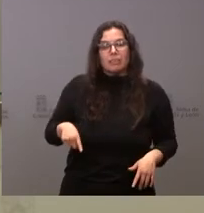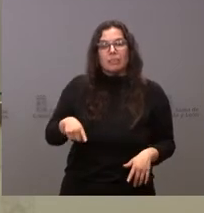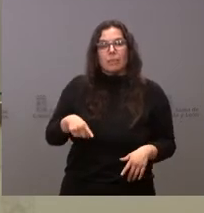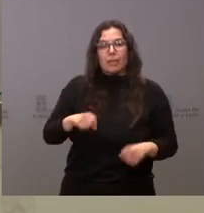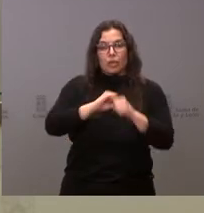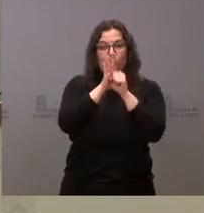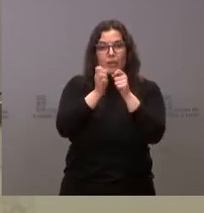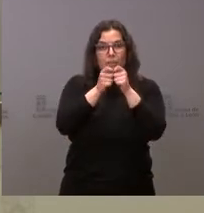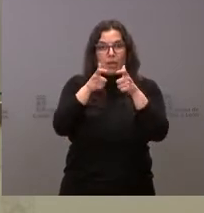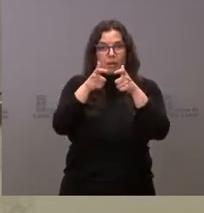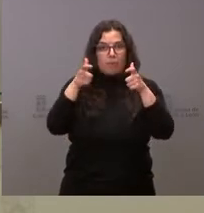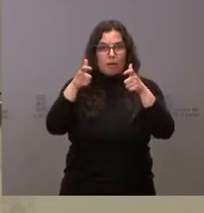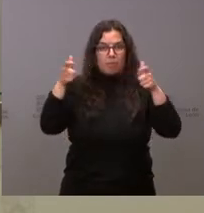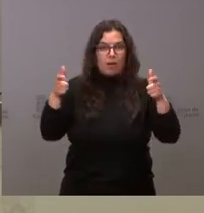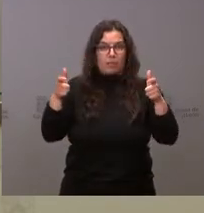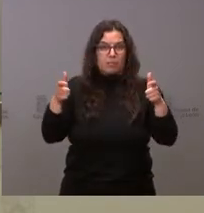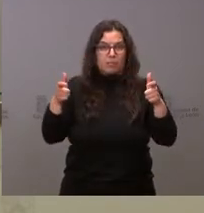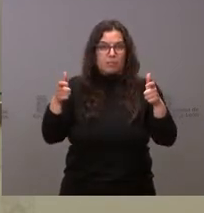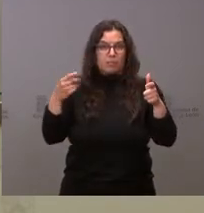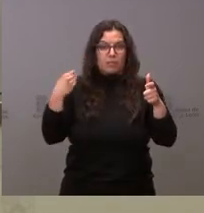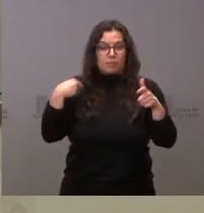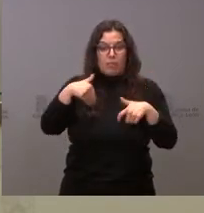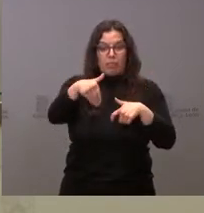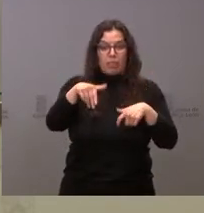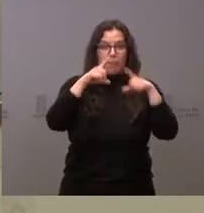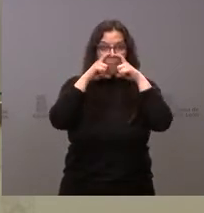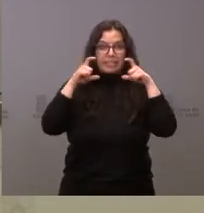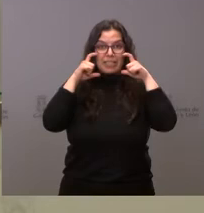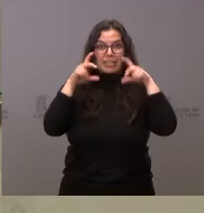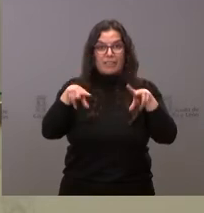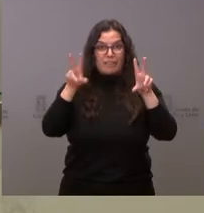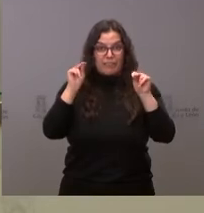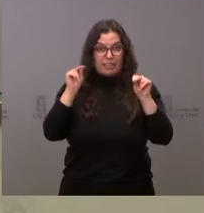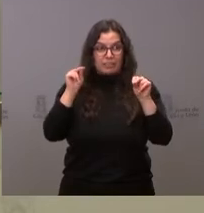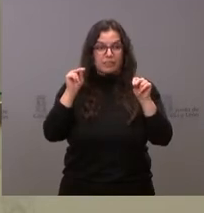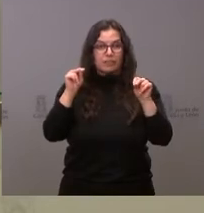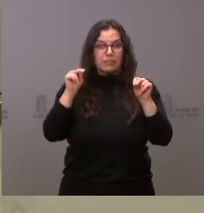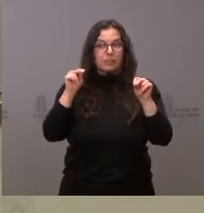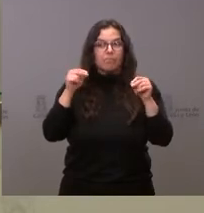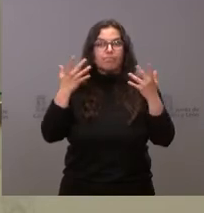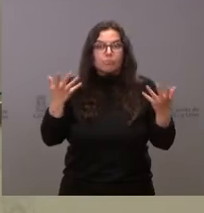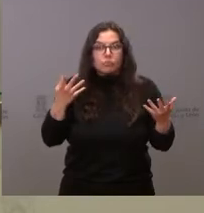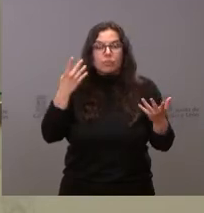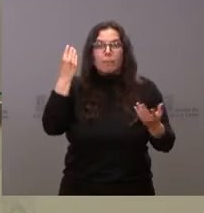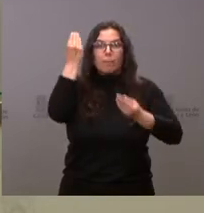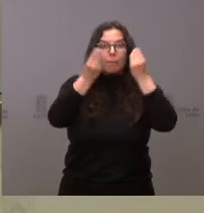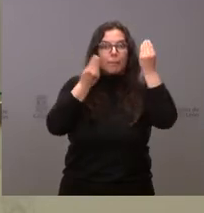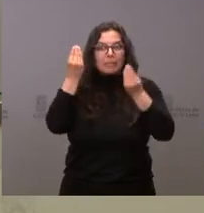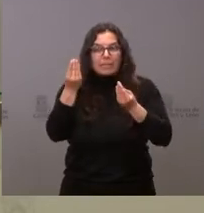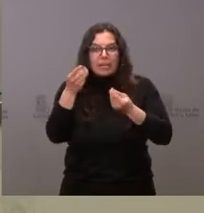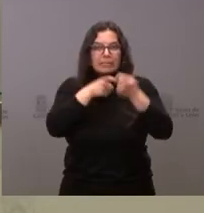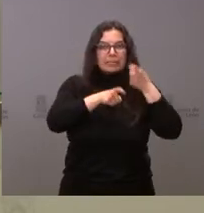lackovic con con la retirada de las mascarillas en interiores ahí a la vuelta de la esquina no sé si habría que replantearse esta retirada